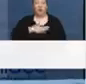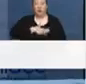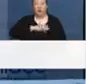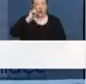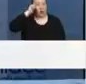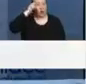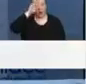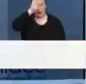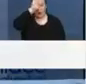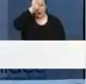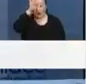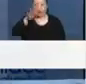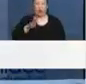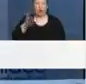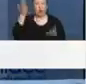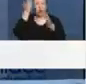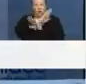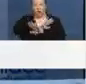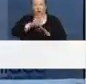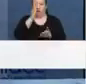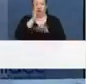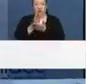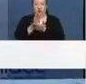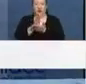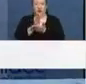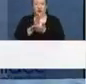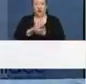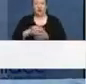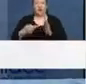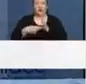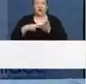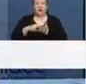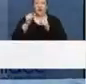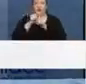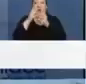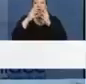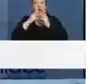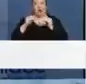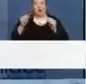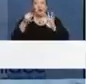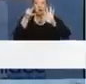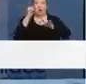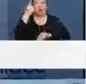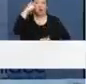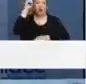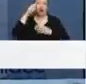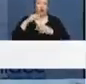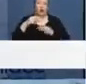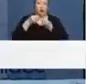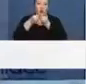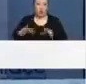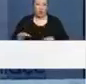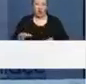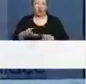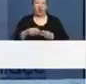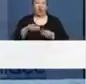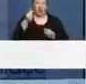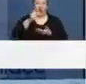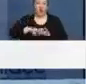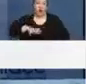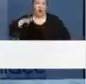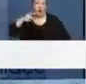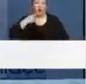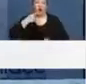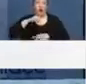ya basta de relatos estúpidos que 70 mil millones perdidos que el avión iba a presos fiscales lleno de oro plata